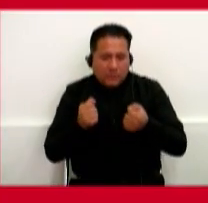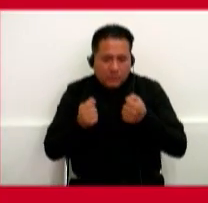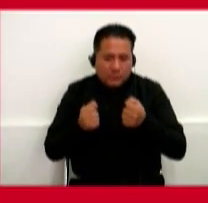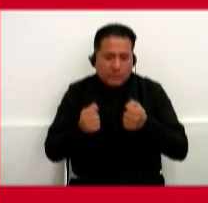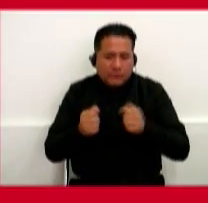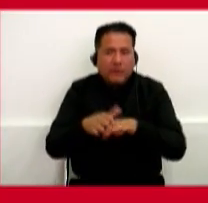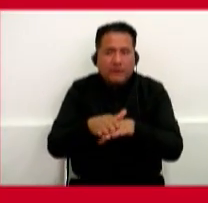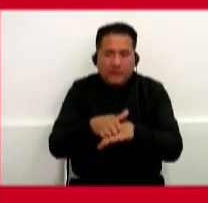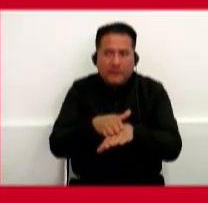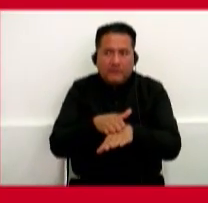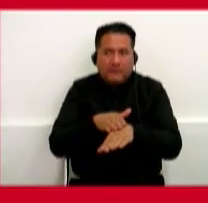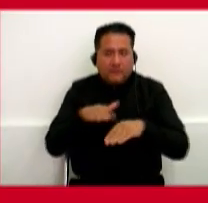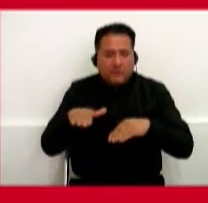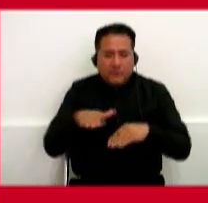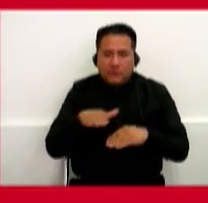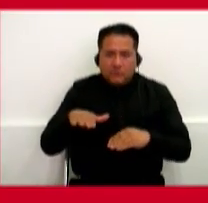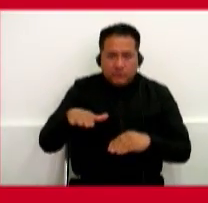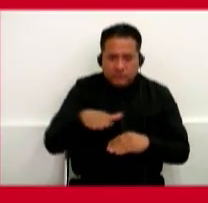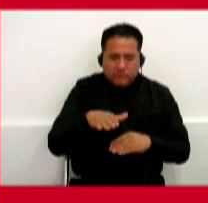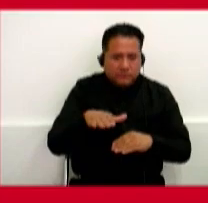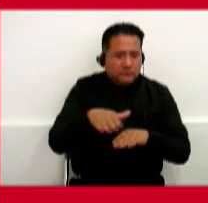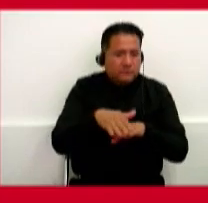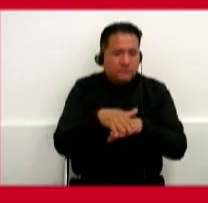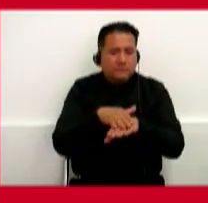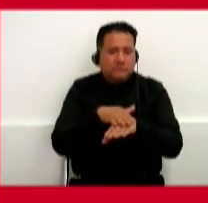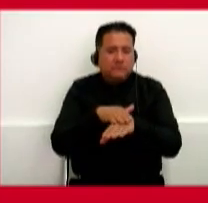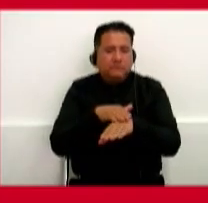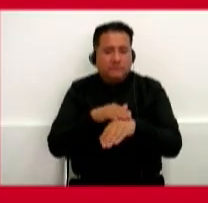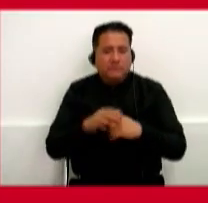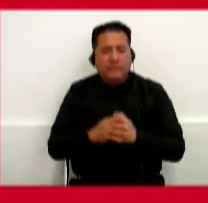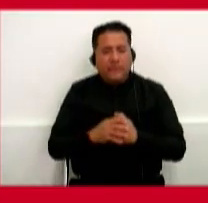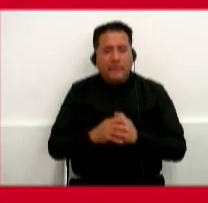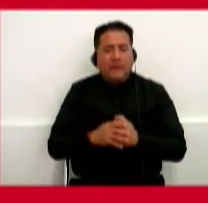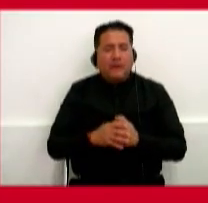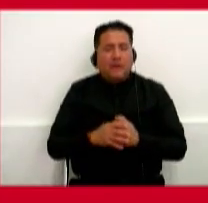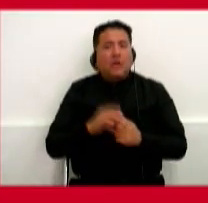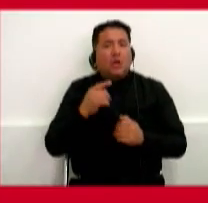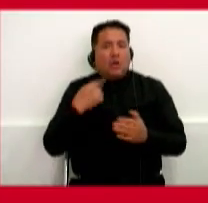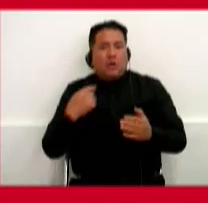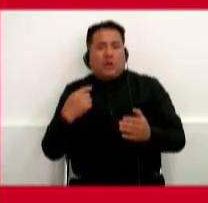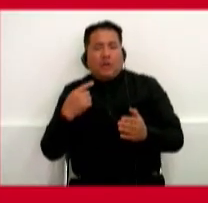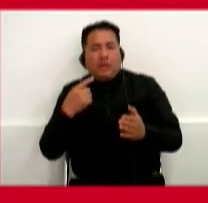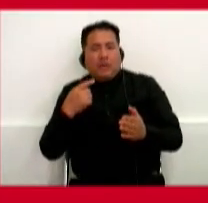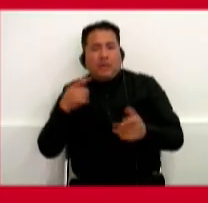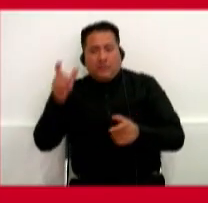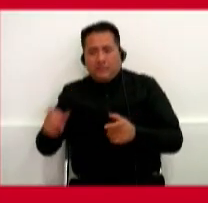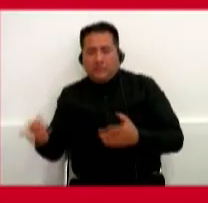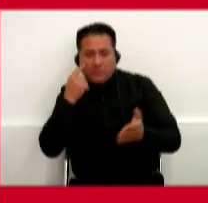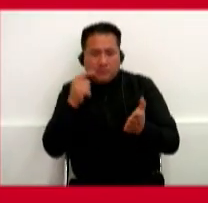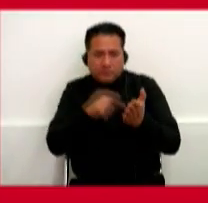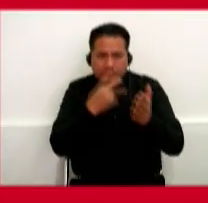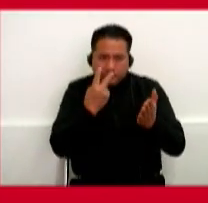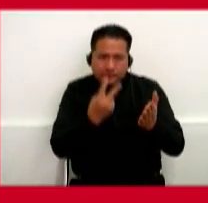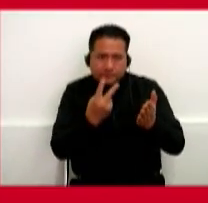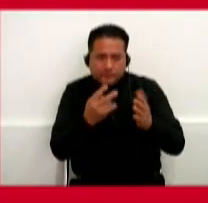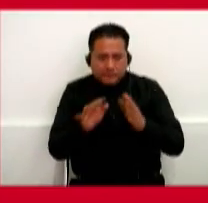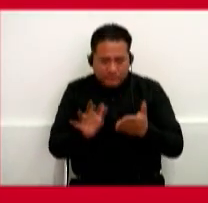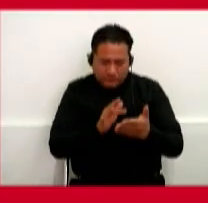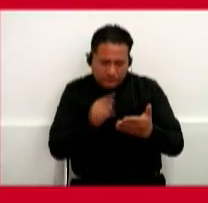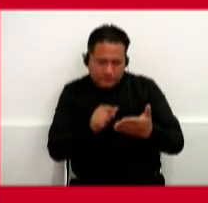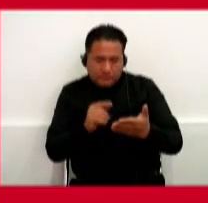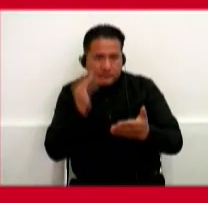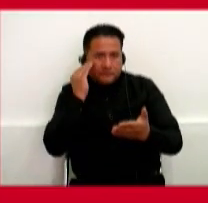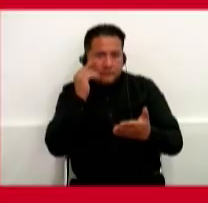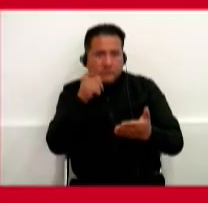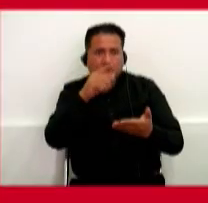colores y fácilmente uno puede identificar, uy, en este tramo, por algún motivo, la flota está teniendo un bajo rendimiento